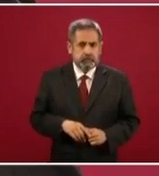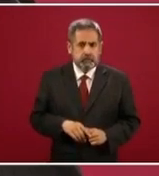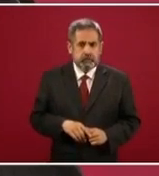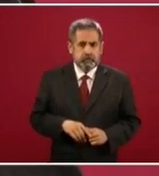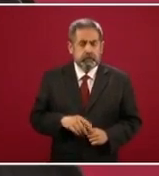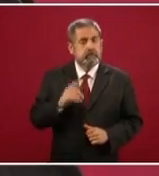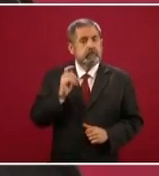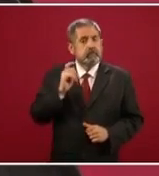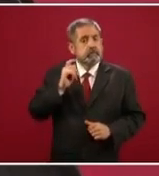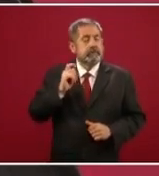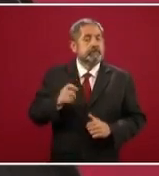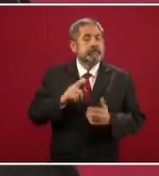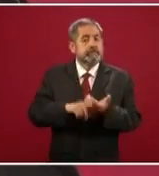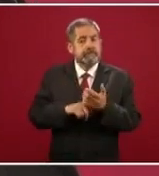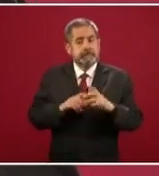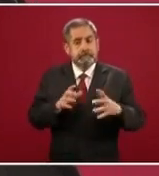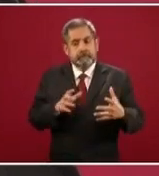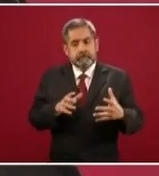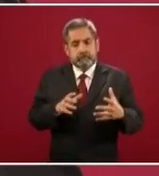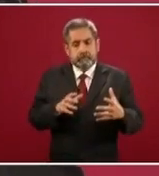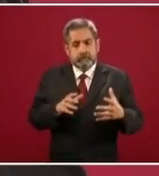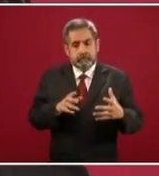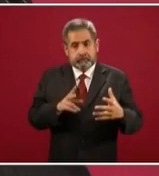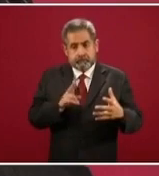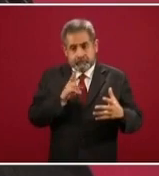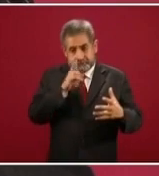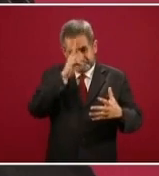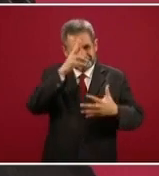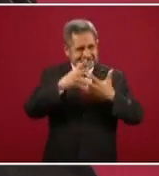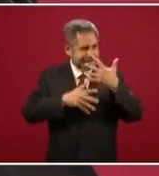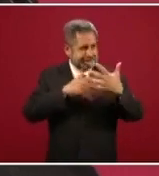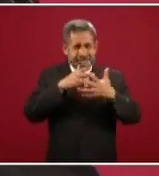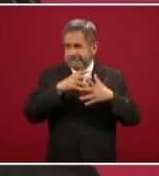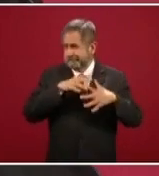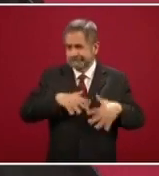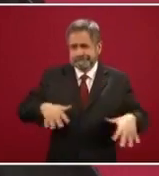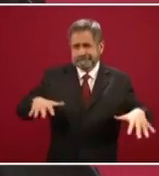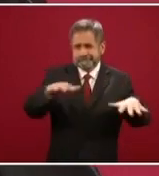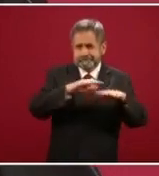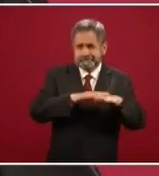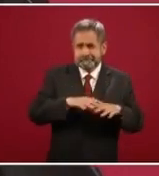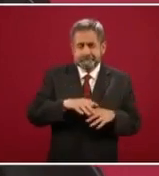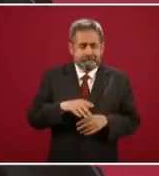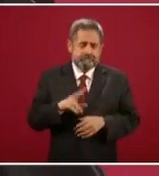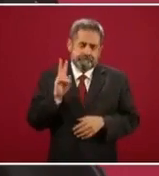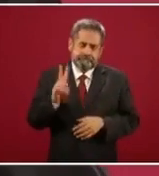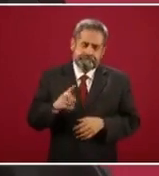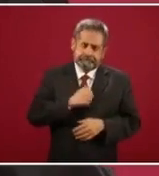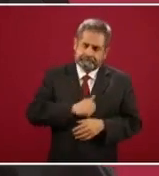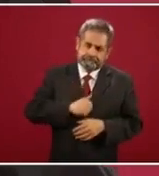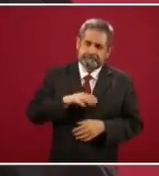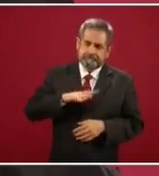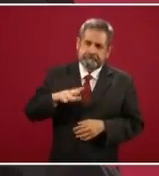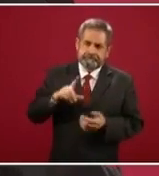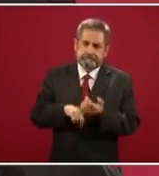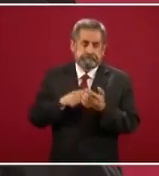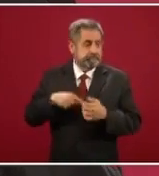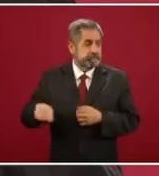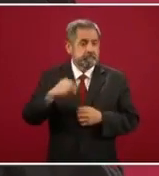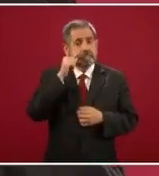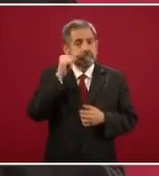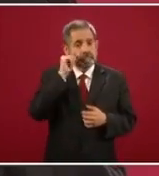en lo que tiene que ver con la violencia en general que desgraciadamente padecemos. Ayer